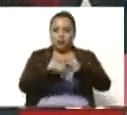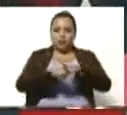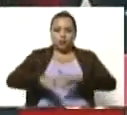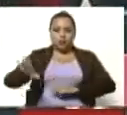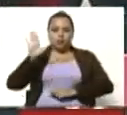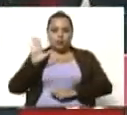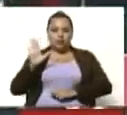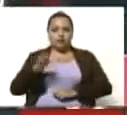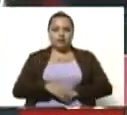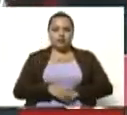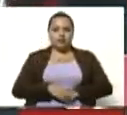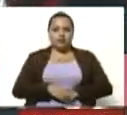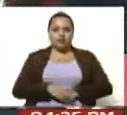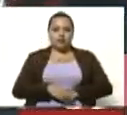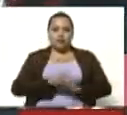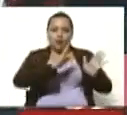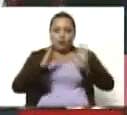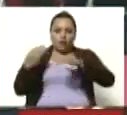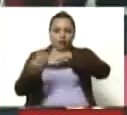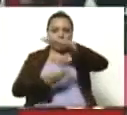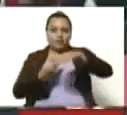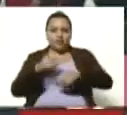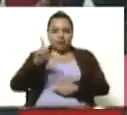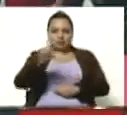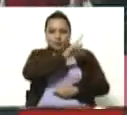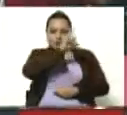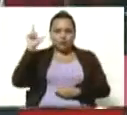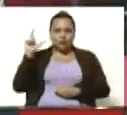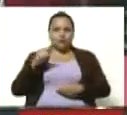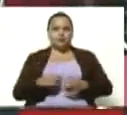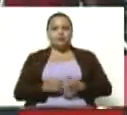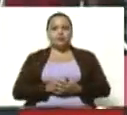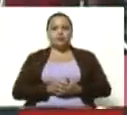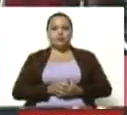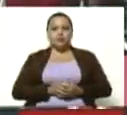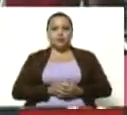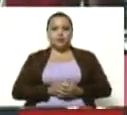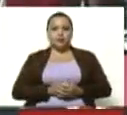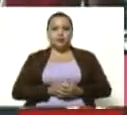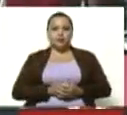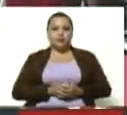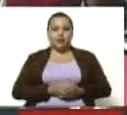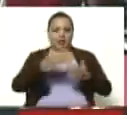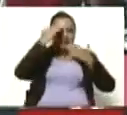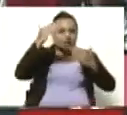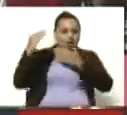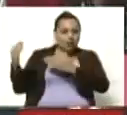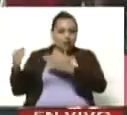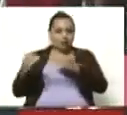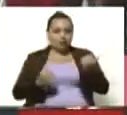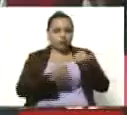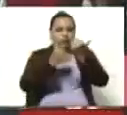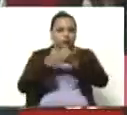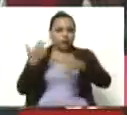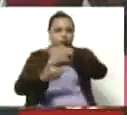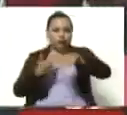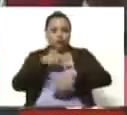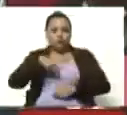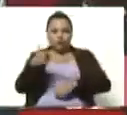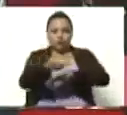de las estructuras de base de nuestro partido socialista Unidos de Venezuela un saludo solidario y revolucionario para nuestro